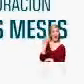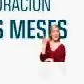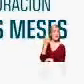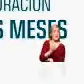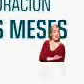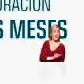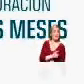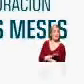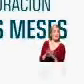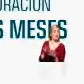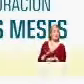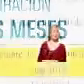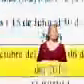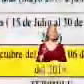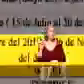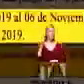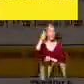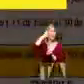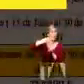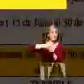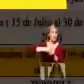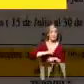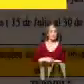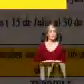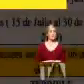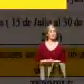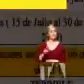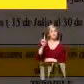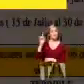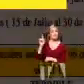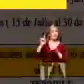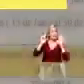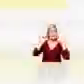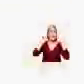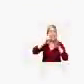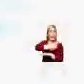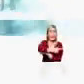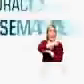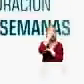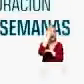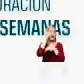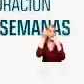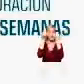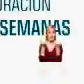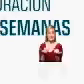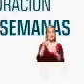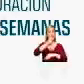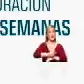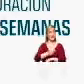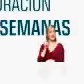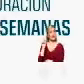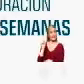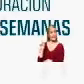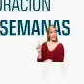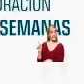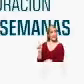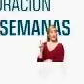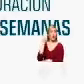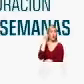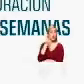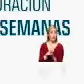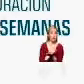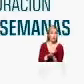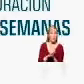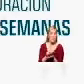como gerente. Hernando Merchán, 2 meses. Javier Astudillo, 7 días. Y el actual gerente, Víctor Molina, quien tiene